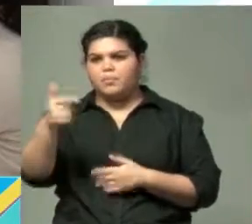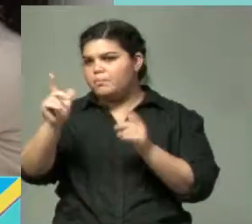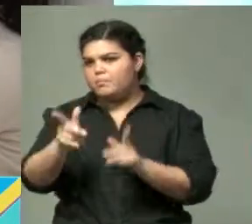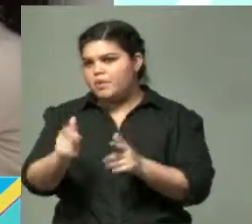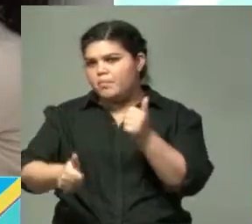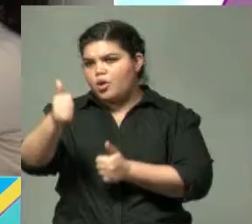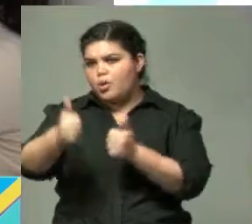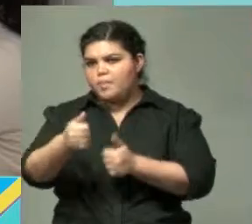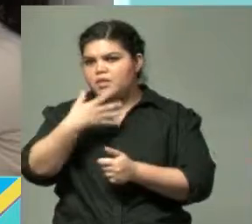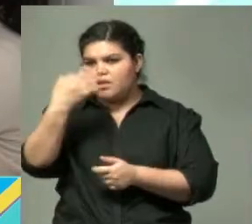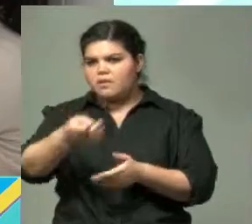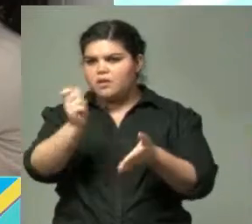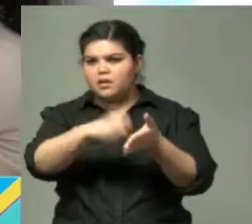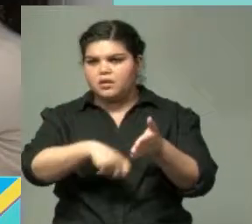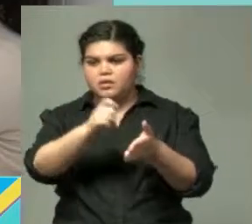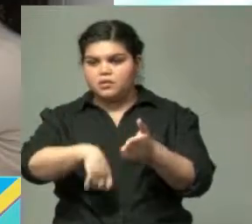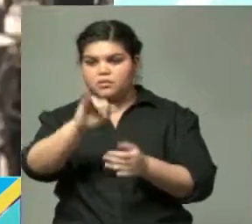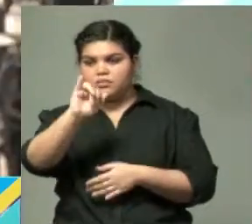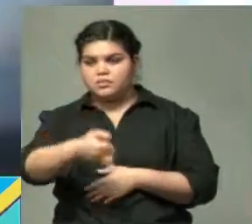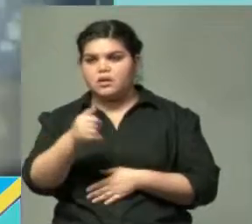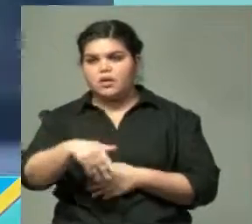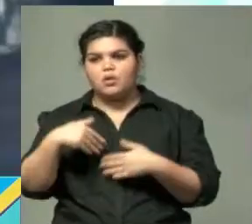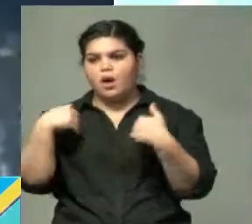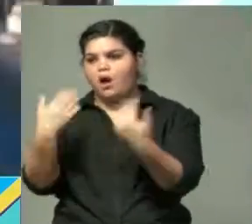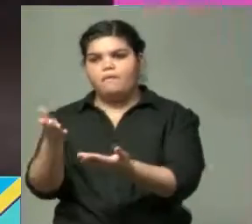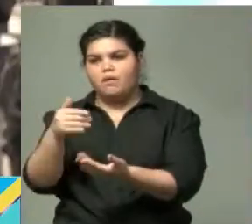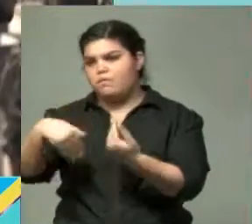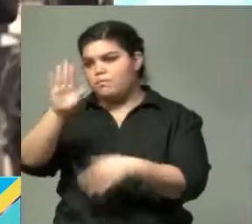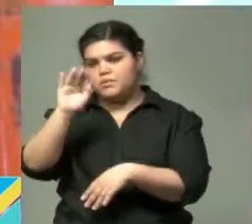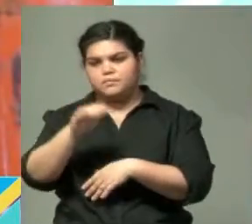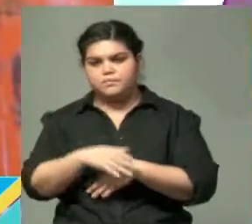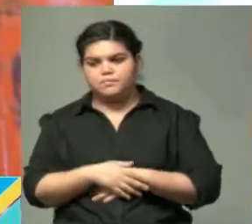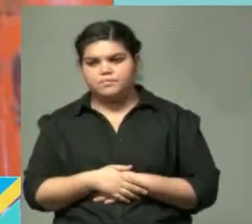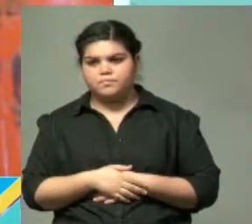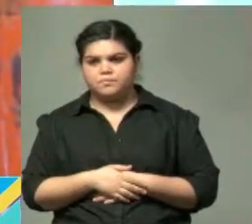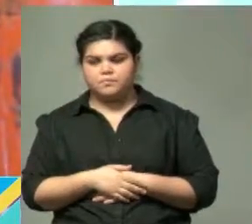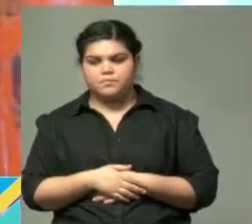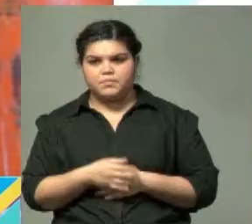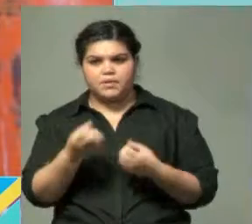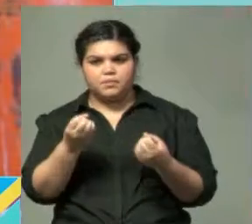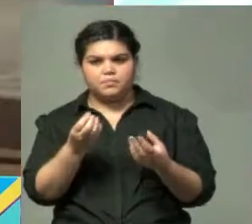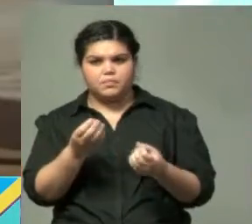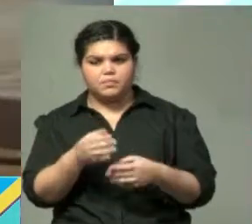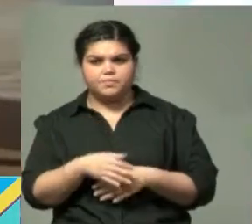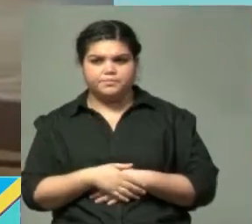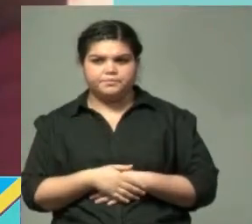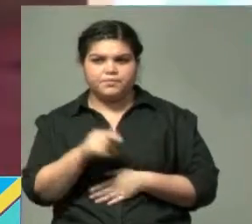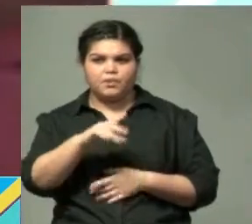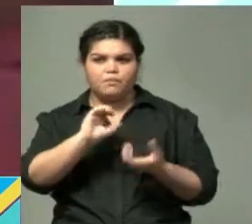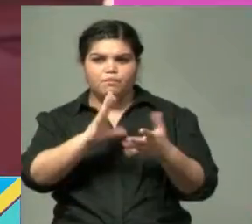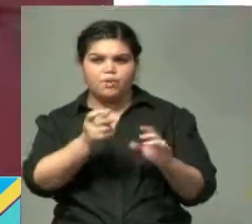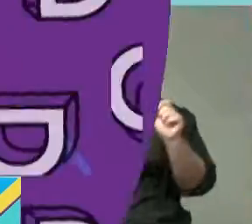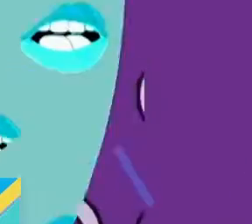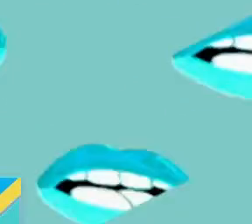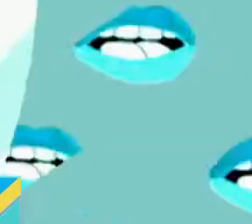con empresas que sí están registradas y bueno, obviamente tiene una ventaja comparativa. Perfecto. Ahora, la forma también de medir es en